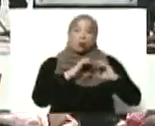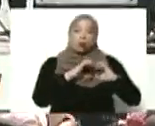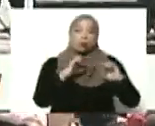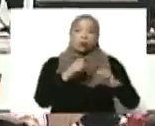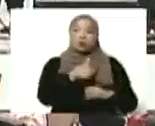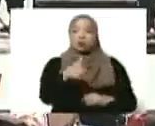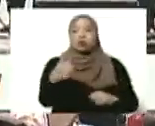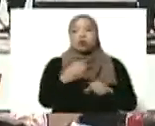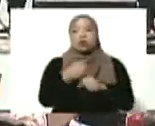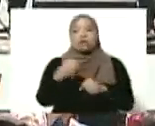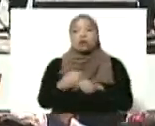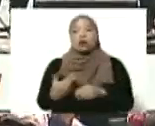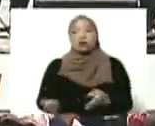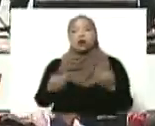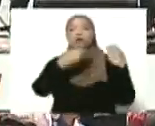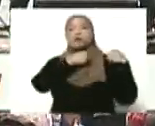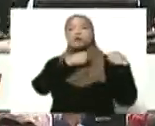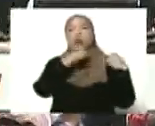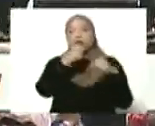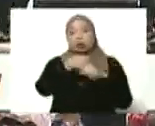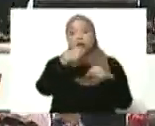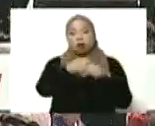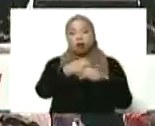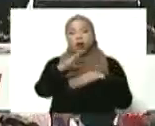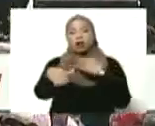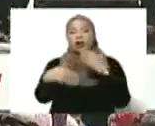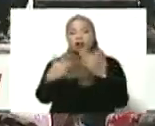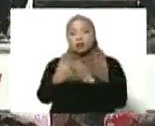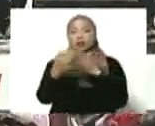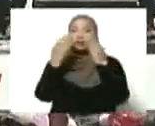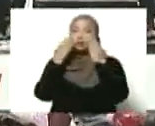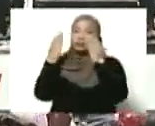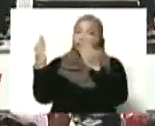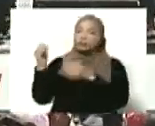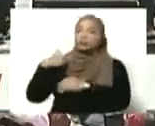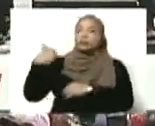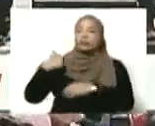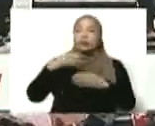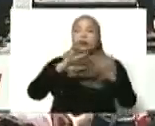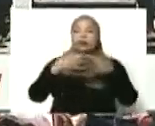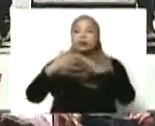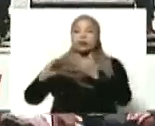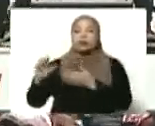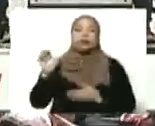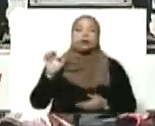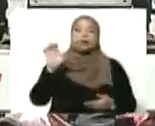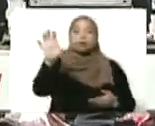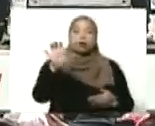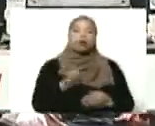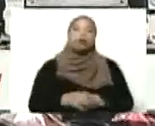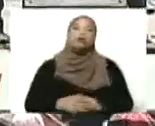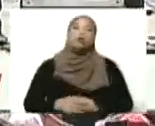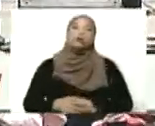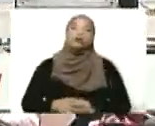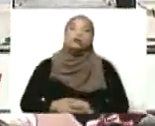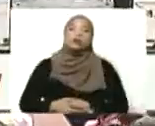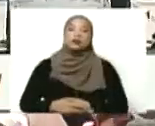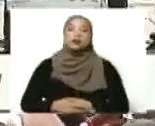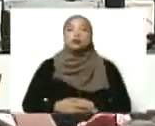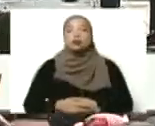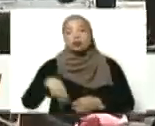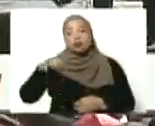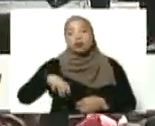el compromiso de llevar ese estandarte a cualquier rincón de nuestra patria, a cualquier rincón del